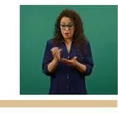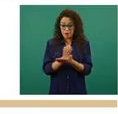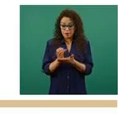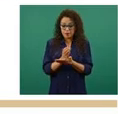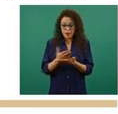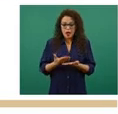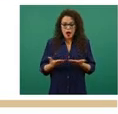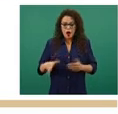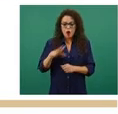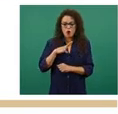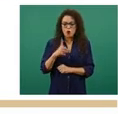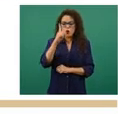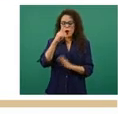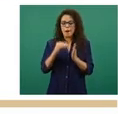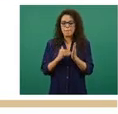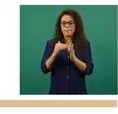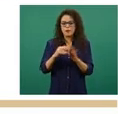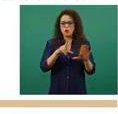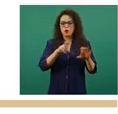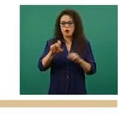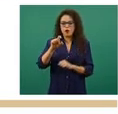hoy